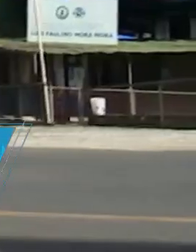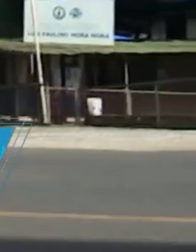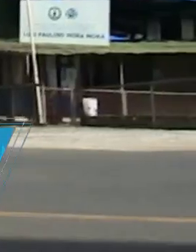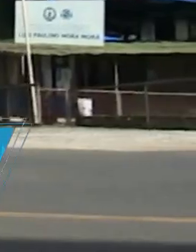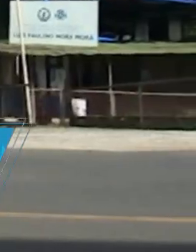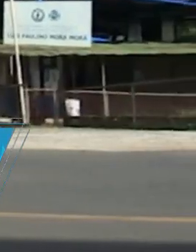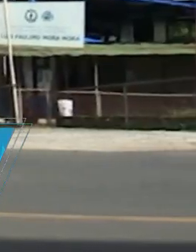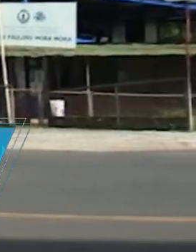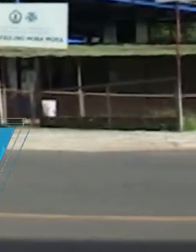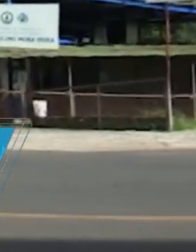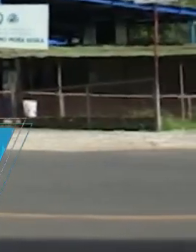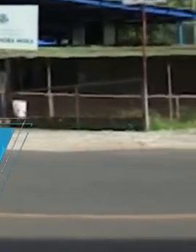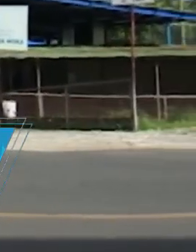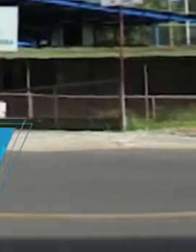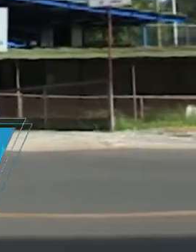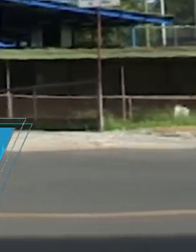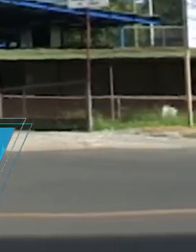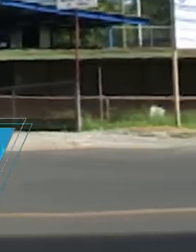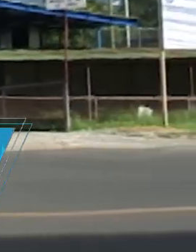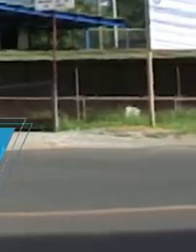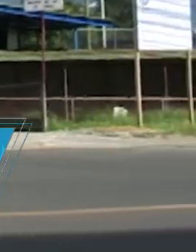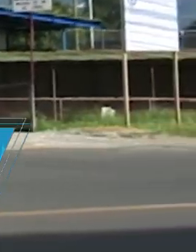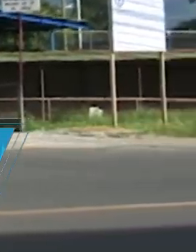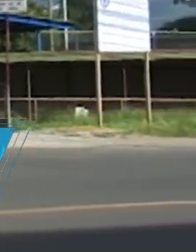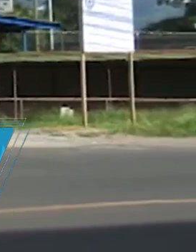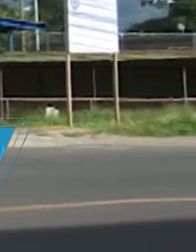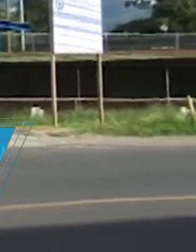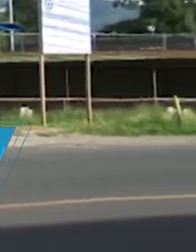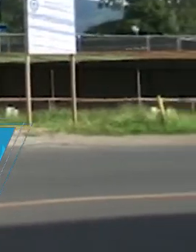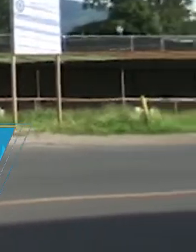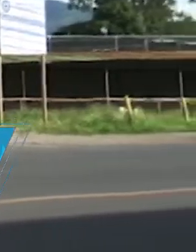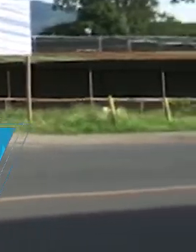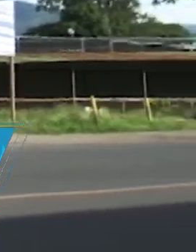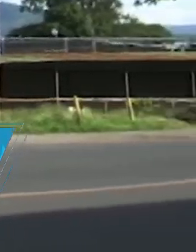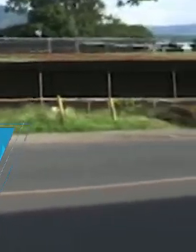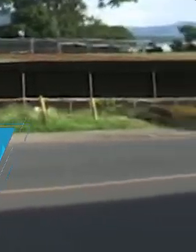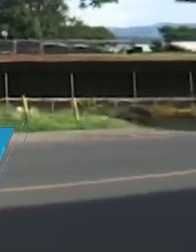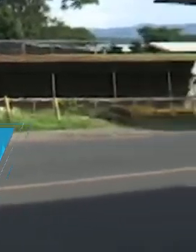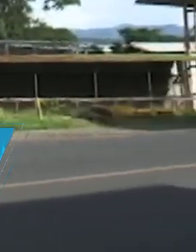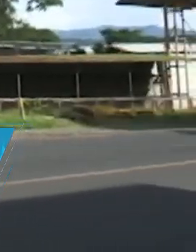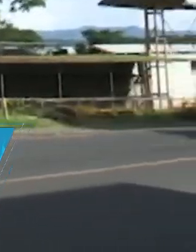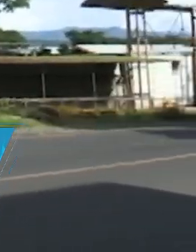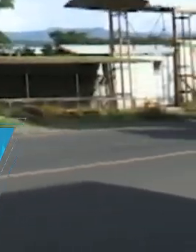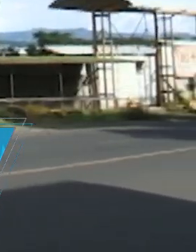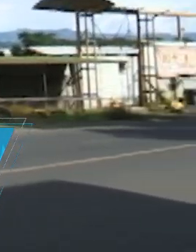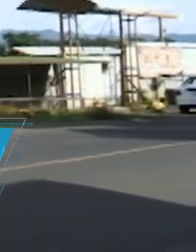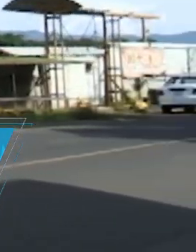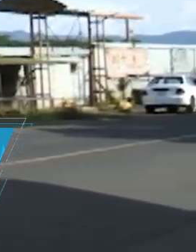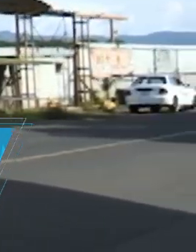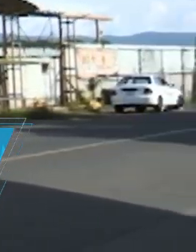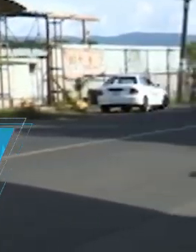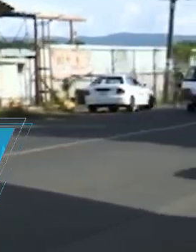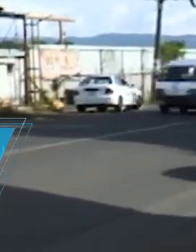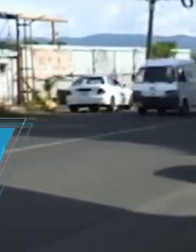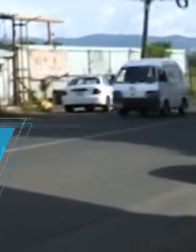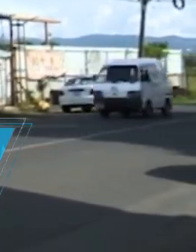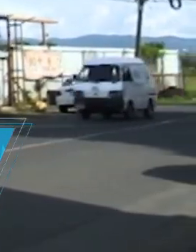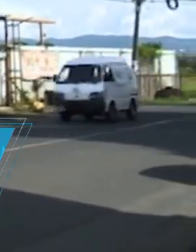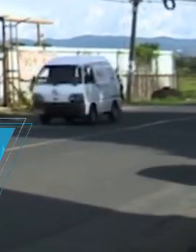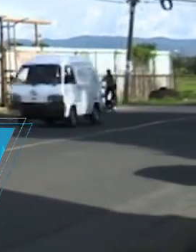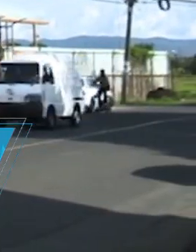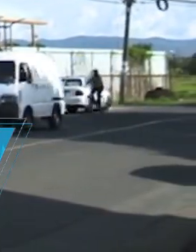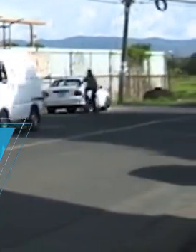Alajuela así lucía este jueves. Este es el centro donde se presentan la mayor cantidad de casos de personas contagiadas